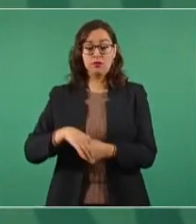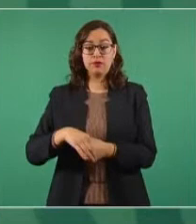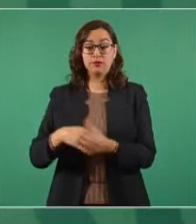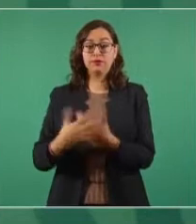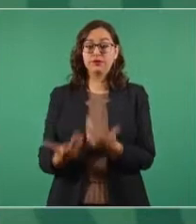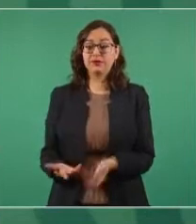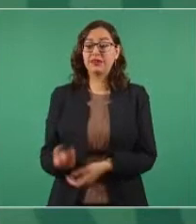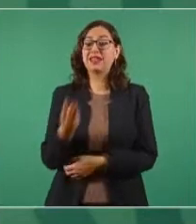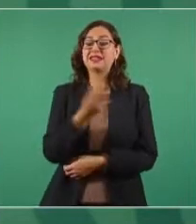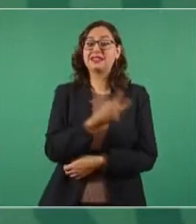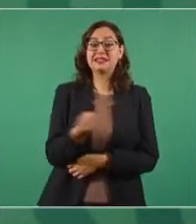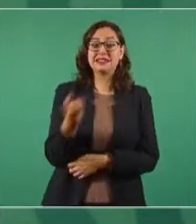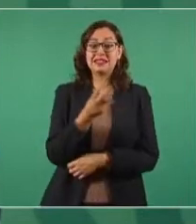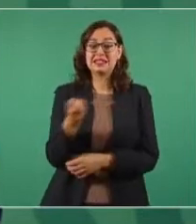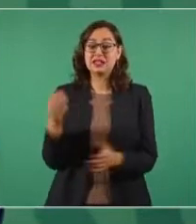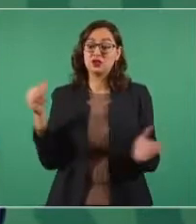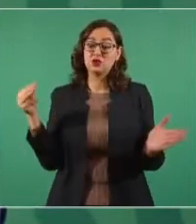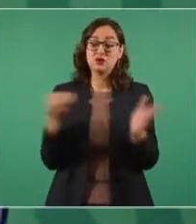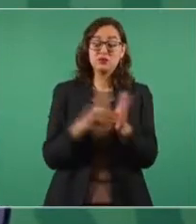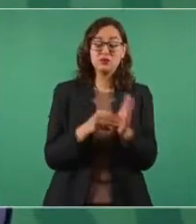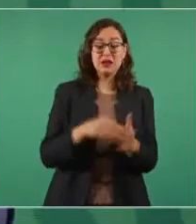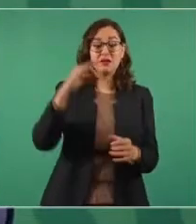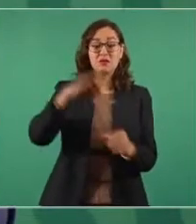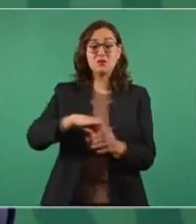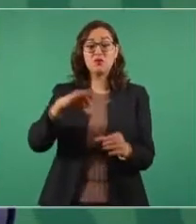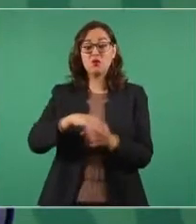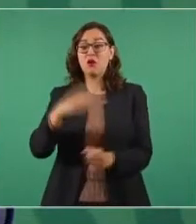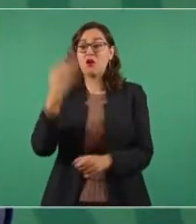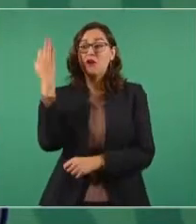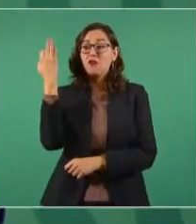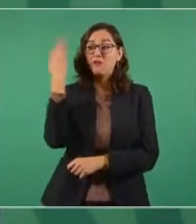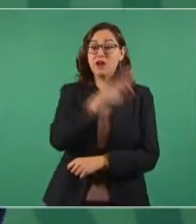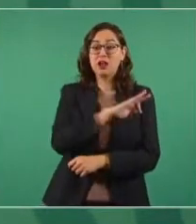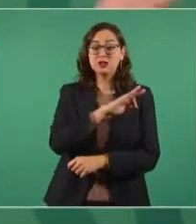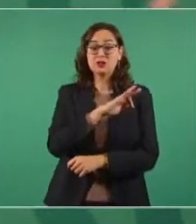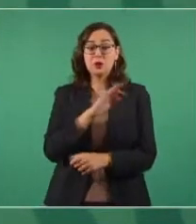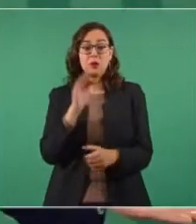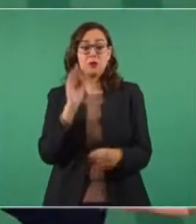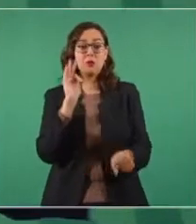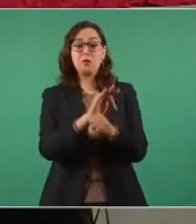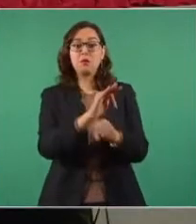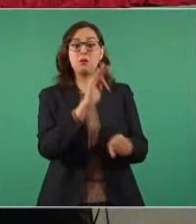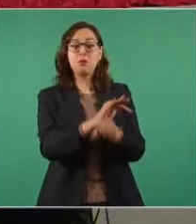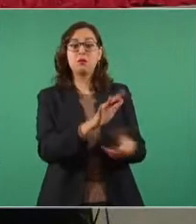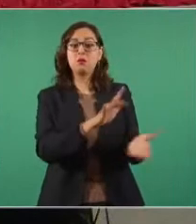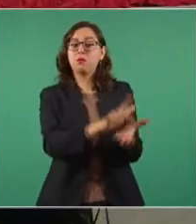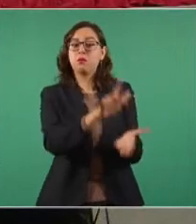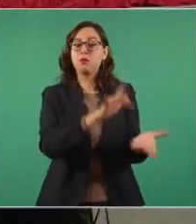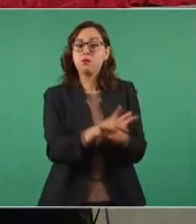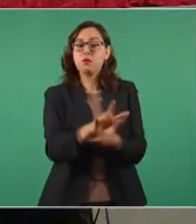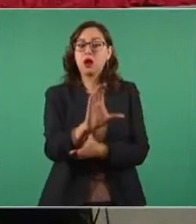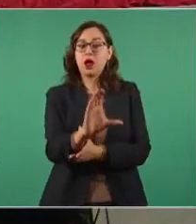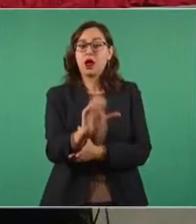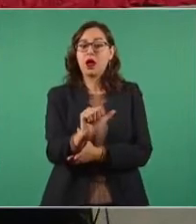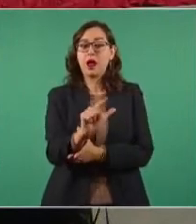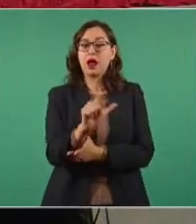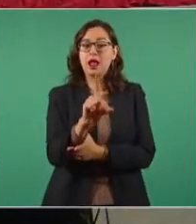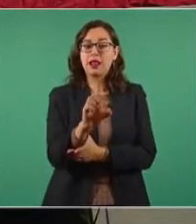calderón 300.000 votos falsos donde nos obtuvieron como